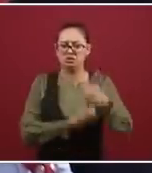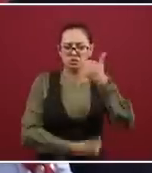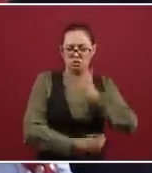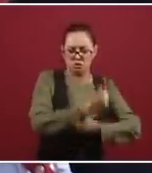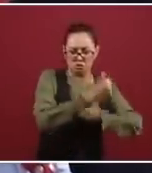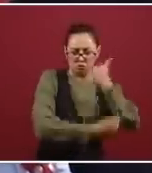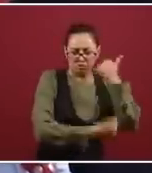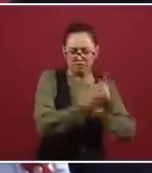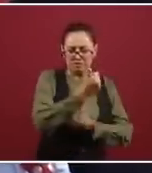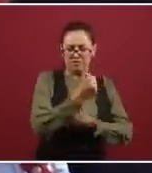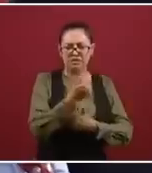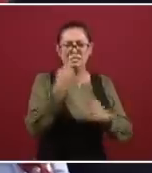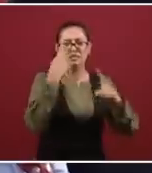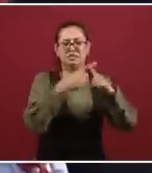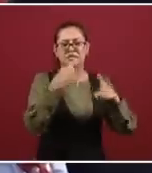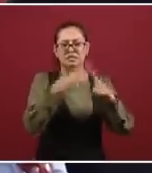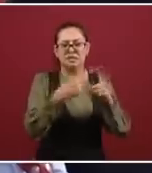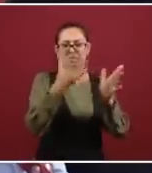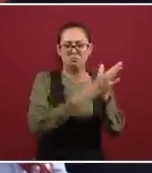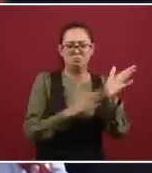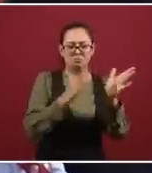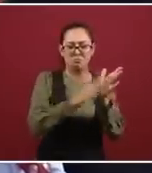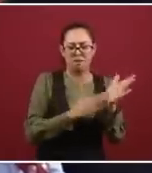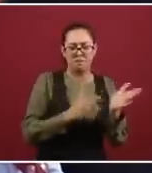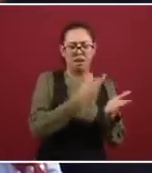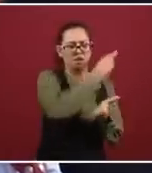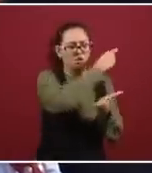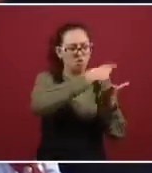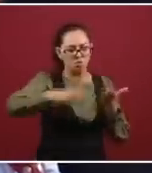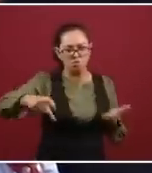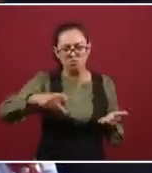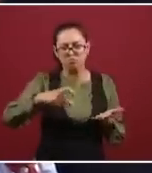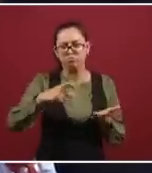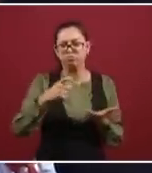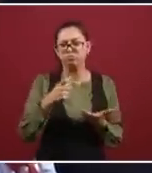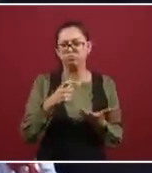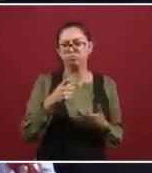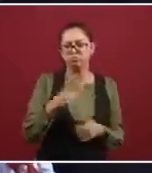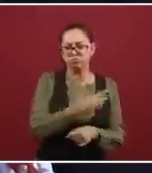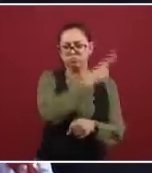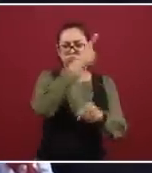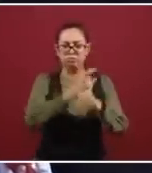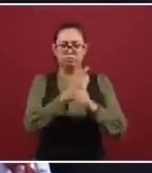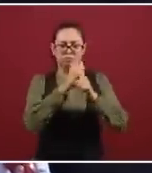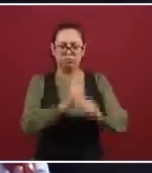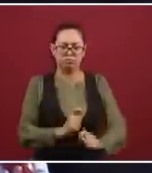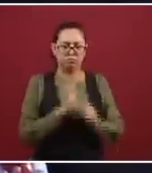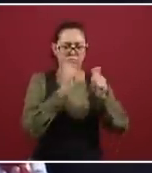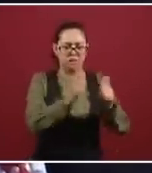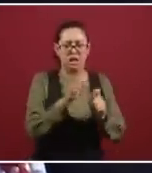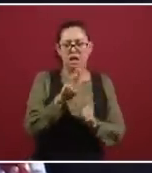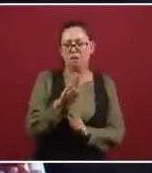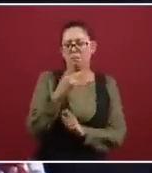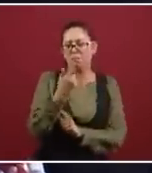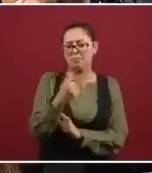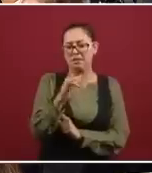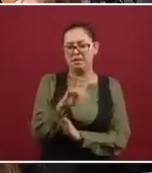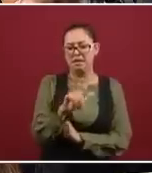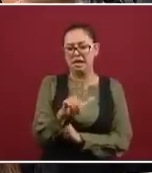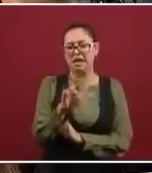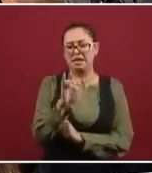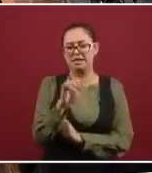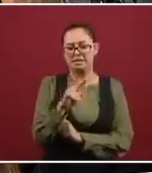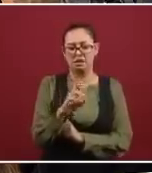licitación pública de biopapel, tomando en cuenta que primero se le había otorgado a Miguel Rincón y